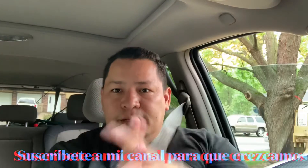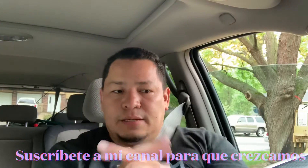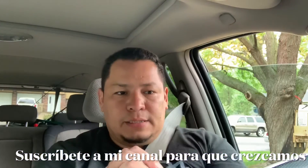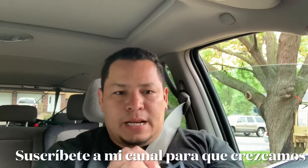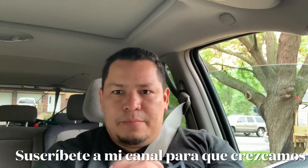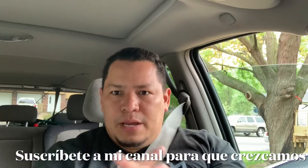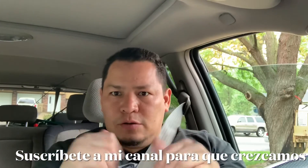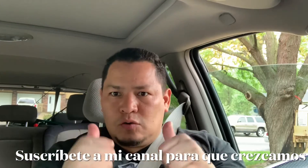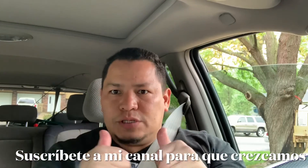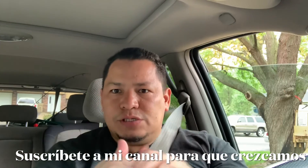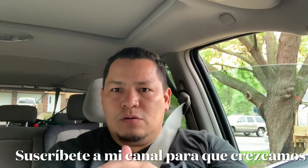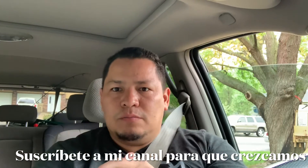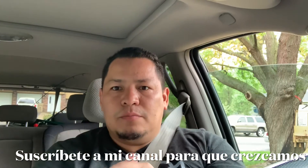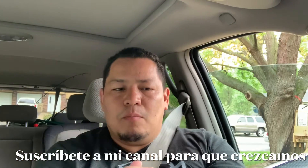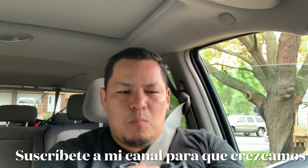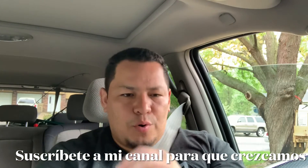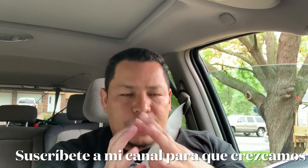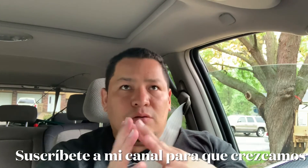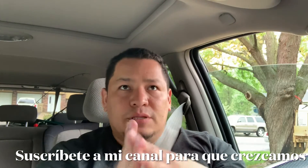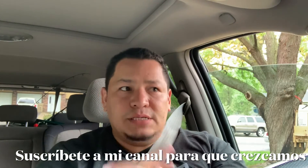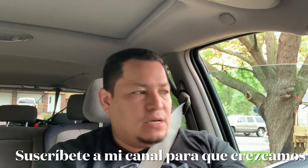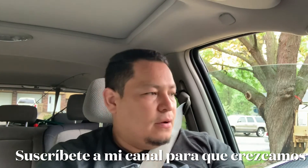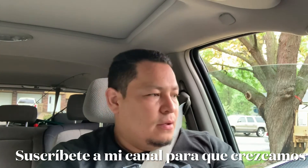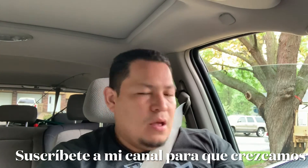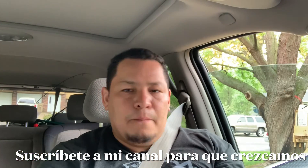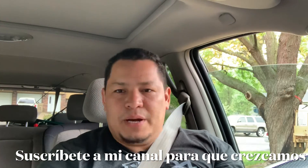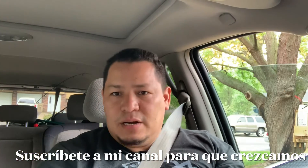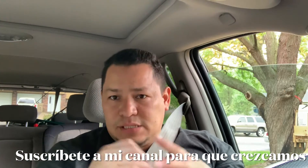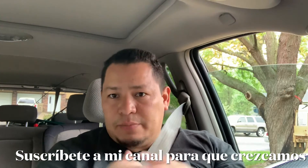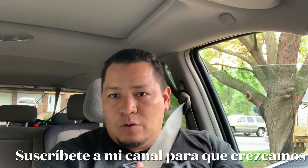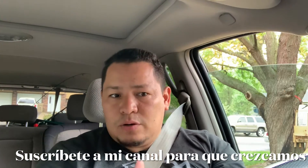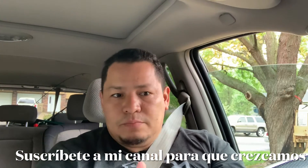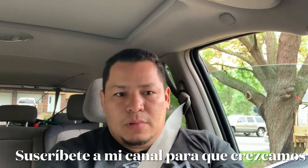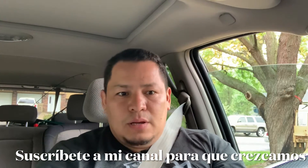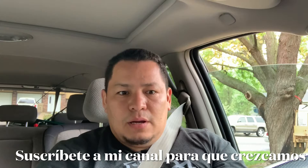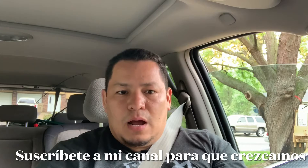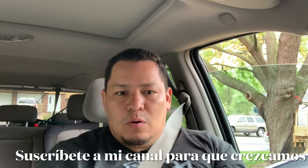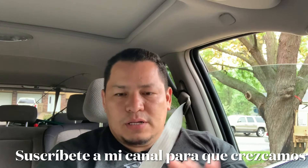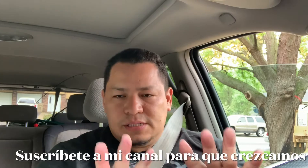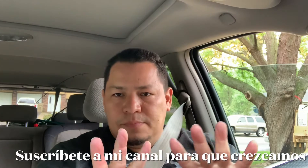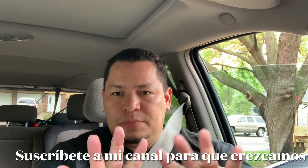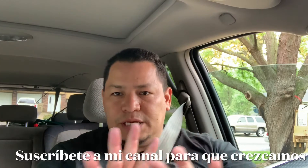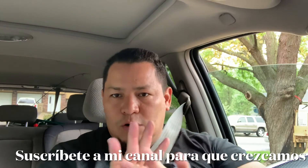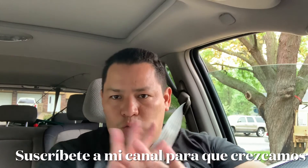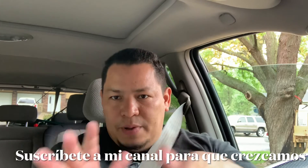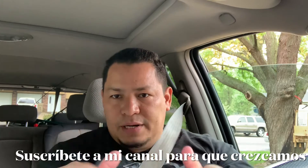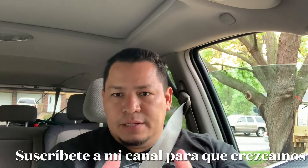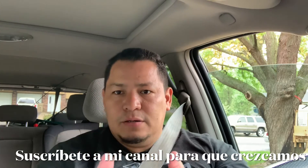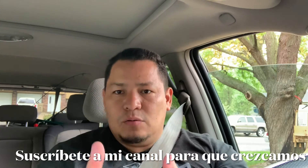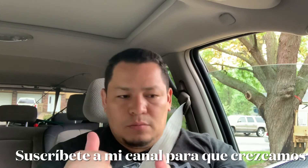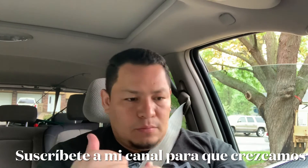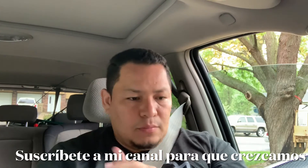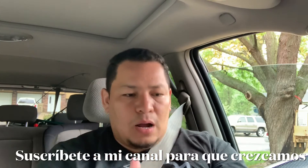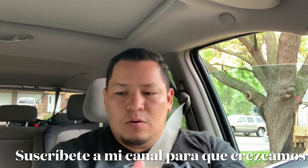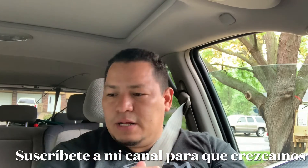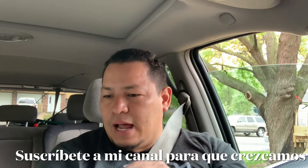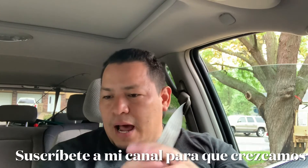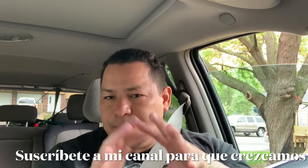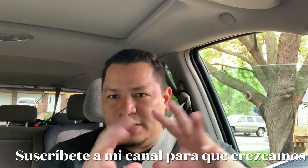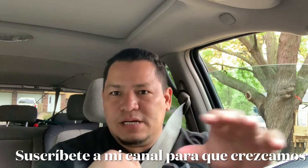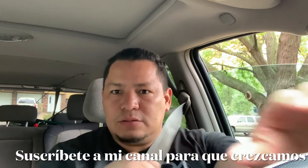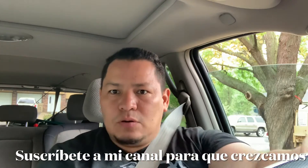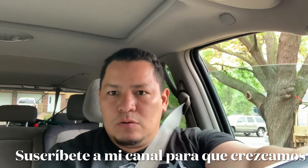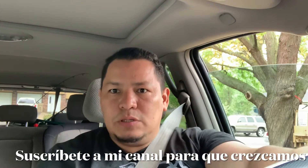Ahora sí, gente, tremenda notición, buenas noticias para El Salvador. Ahora sí, dieron luz verde, no, ahora